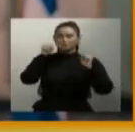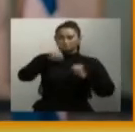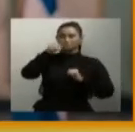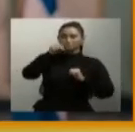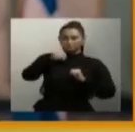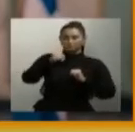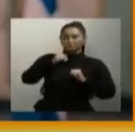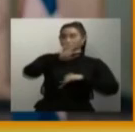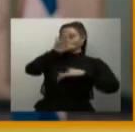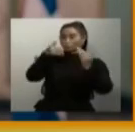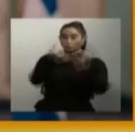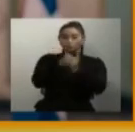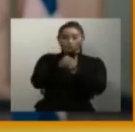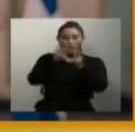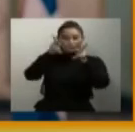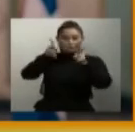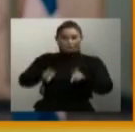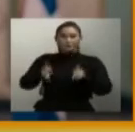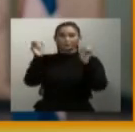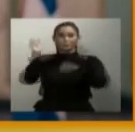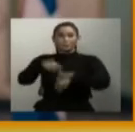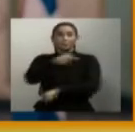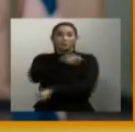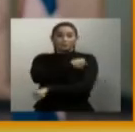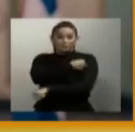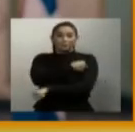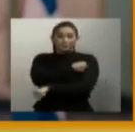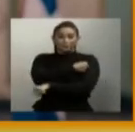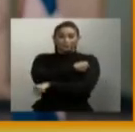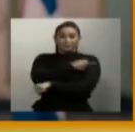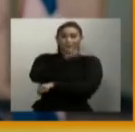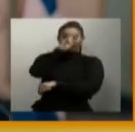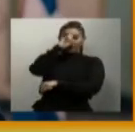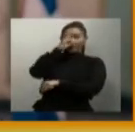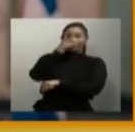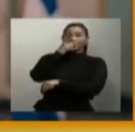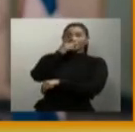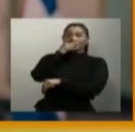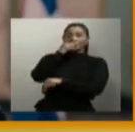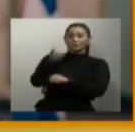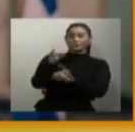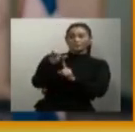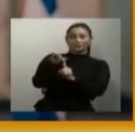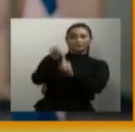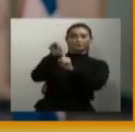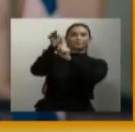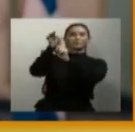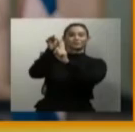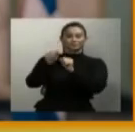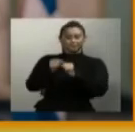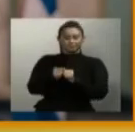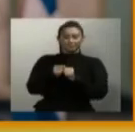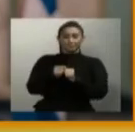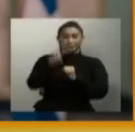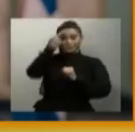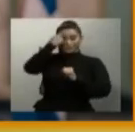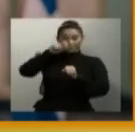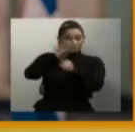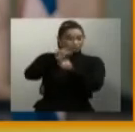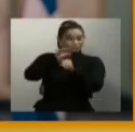una nación pobre o semi pobre entonces en definitiva yo pienso que pueden haber mientras